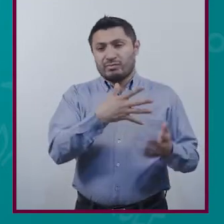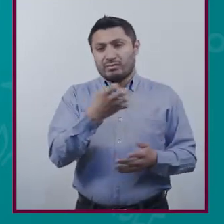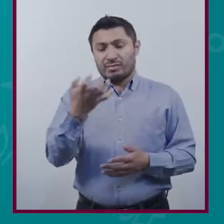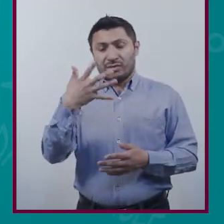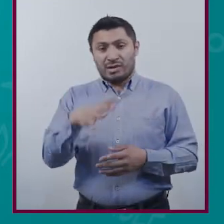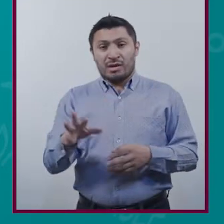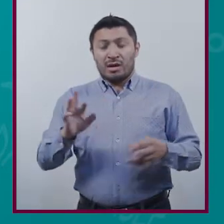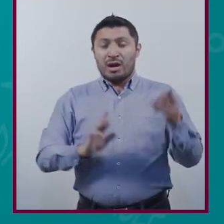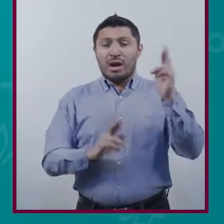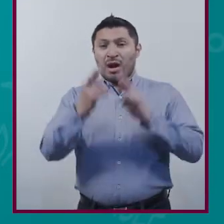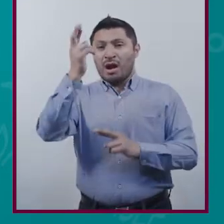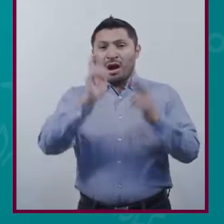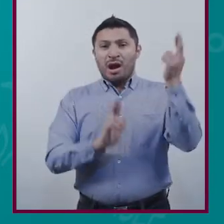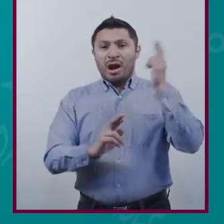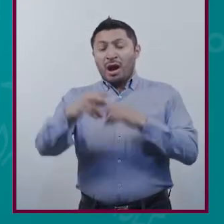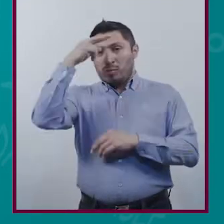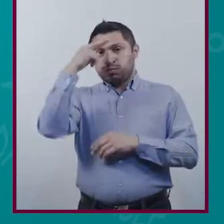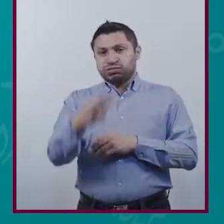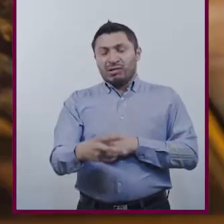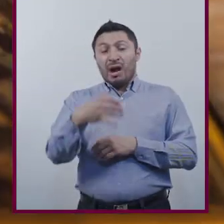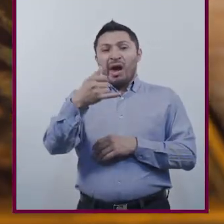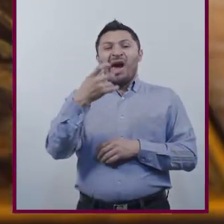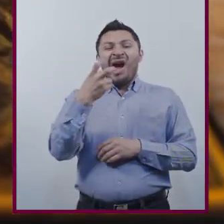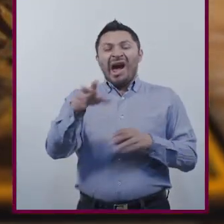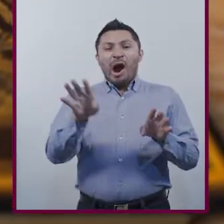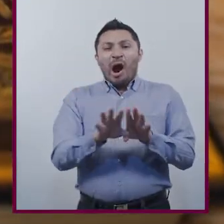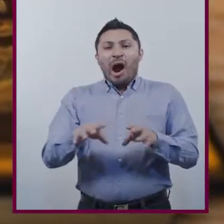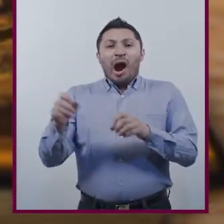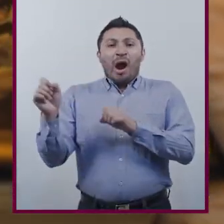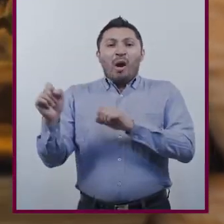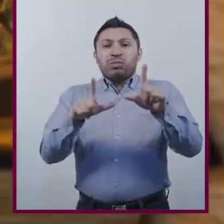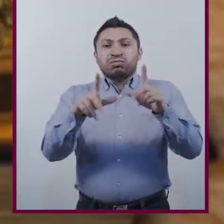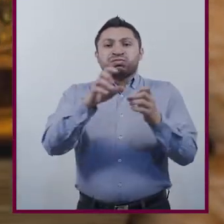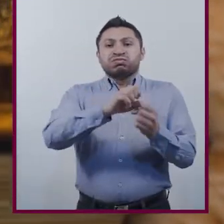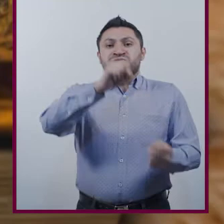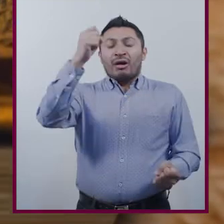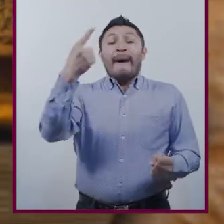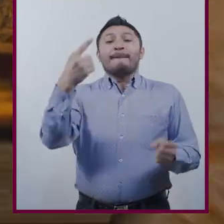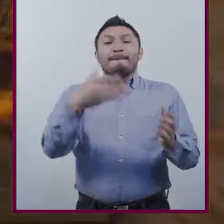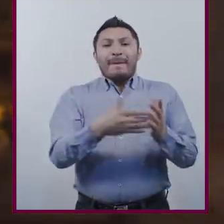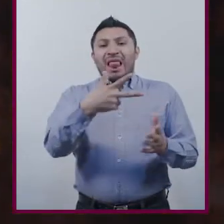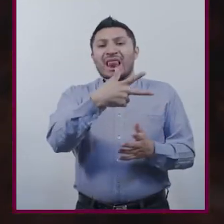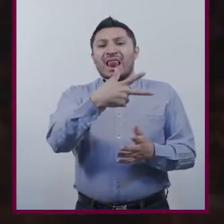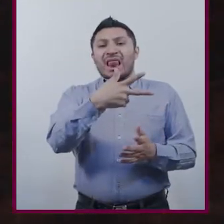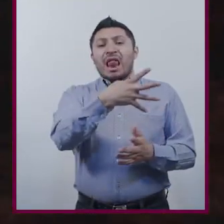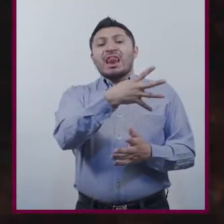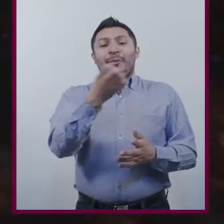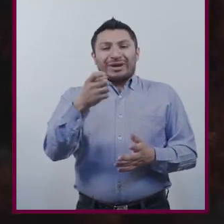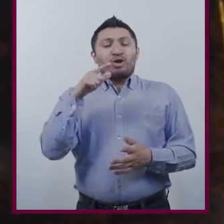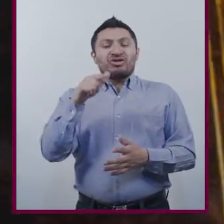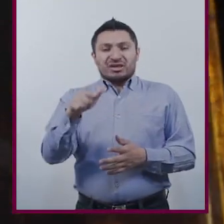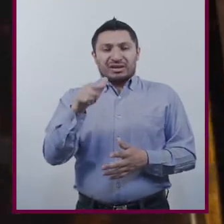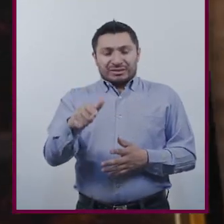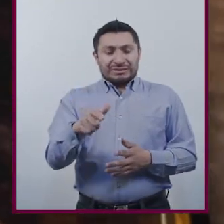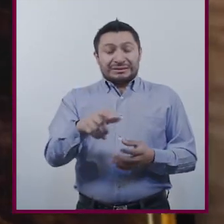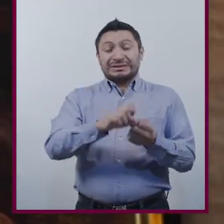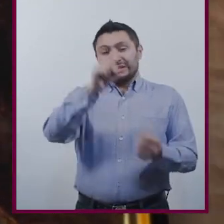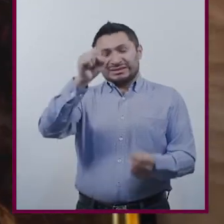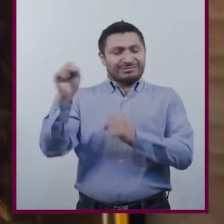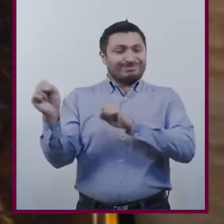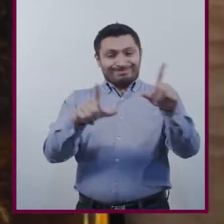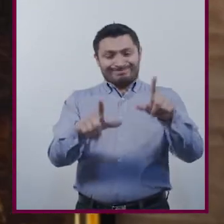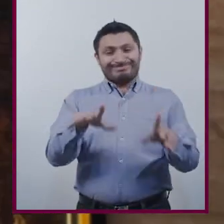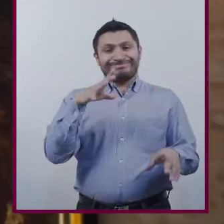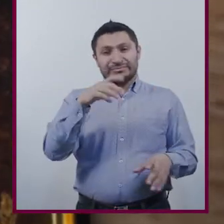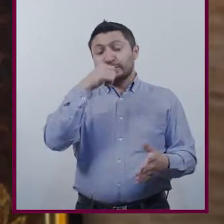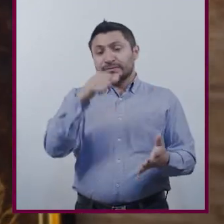la Revolución Mexicana y como resultado se promulgó la Constitución de 1917, cuya base fue la